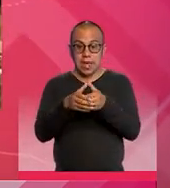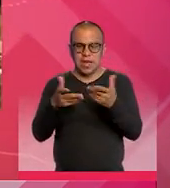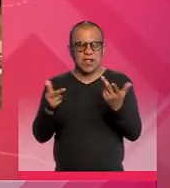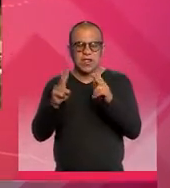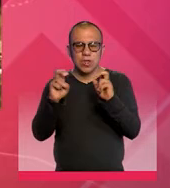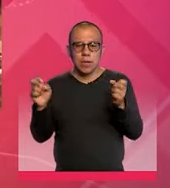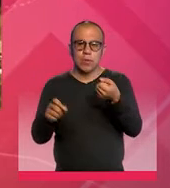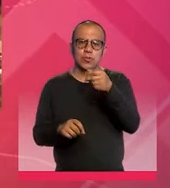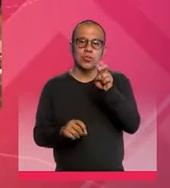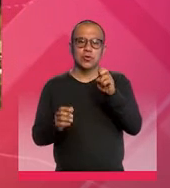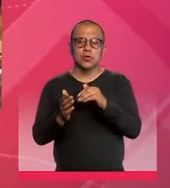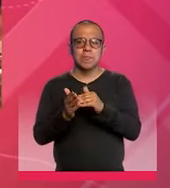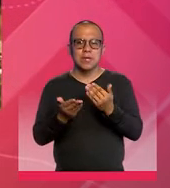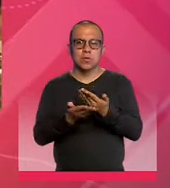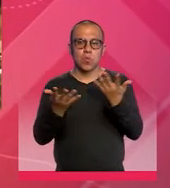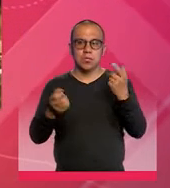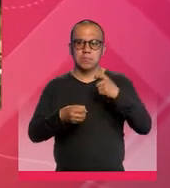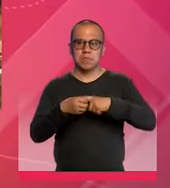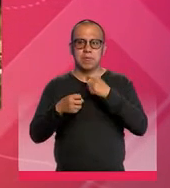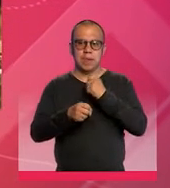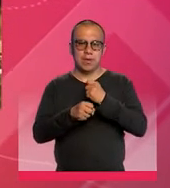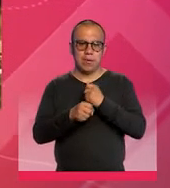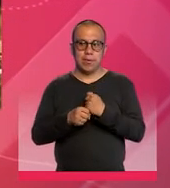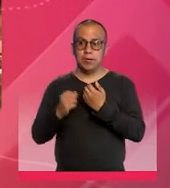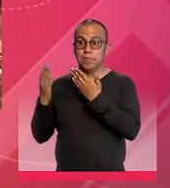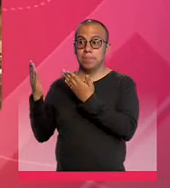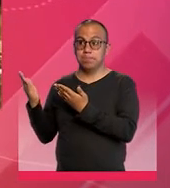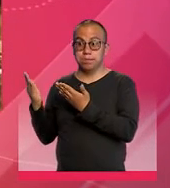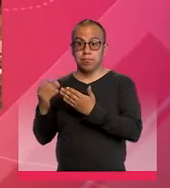genera 12.266 empleos que, debido a la